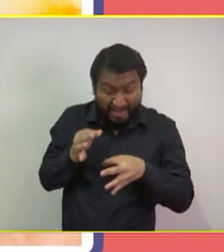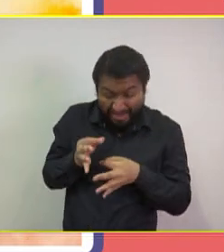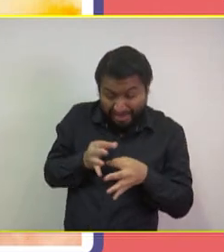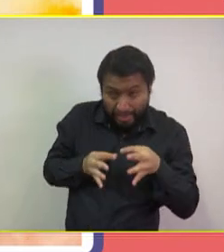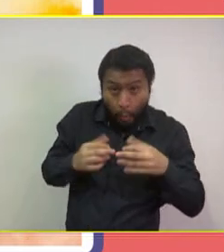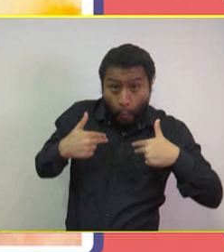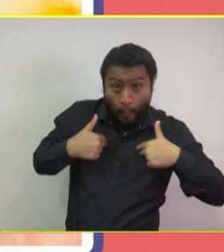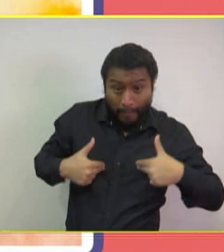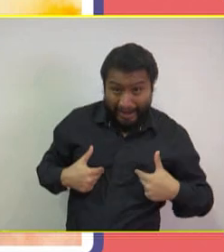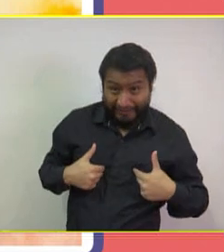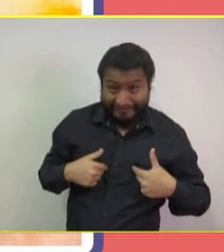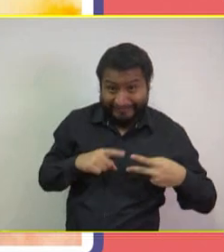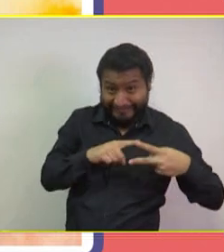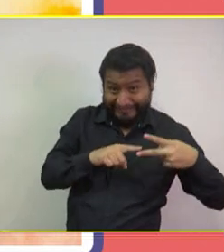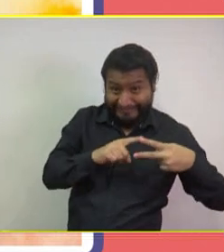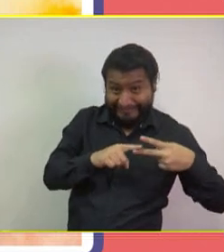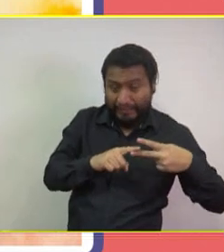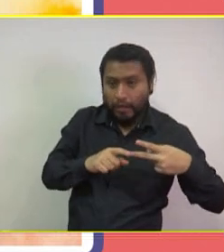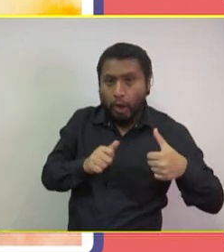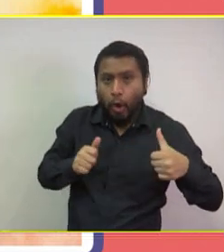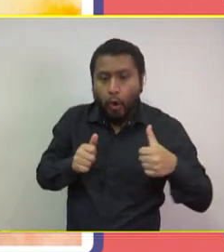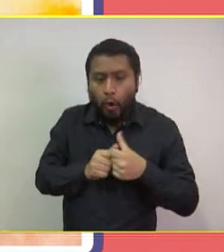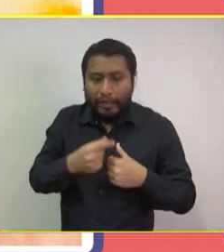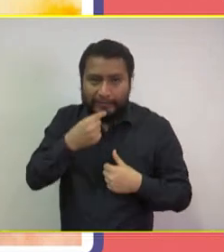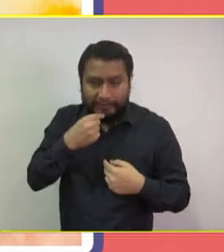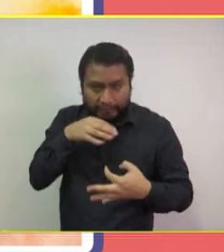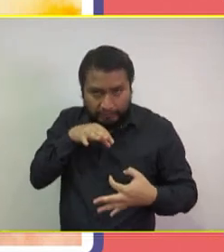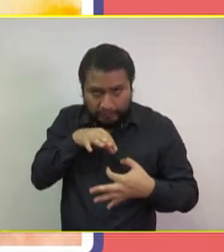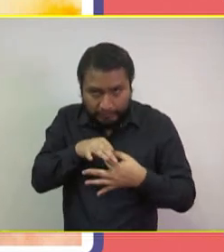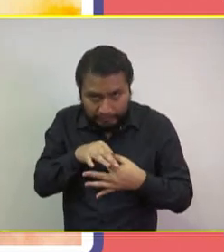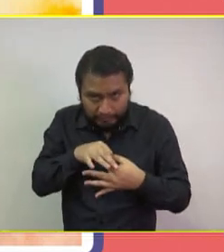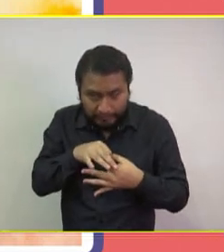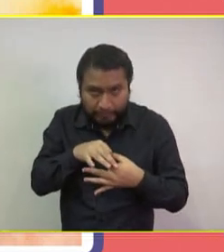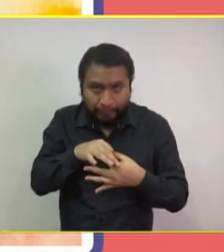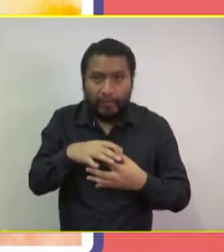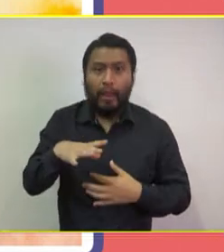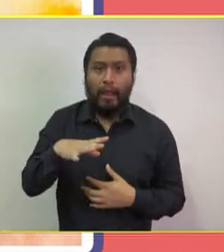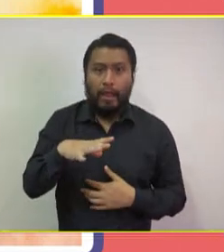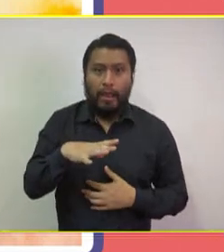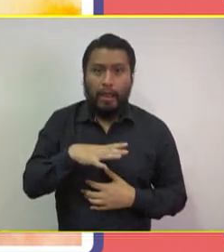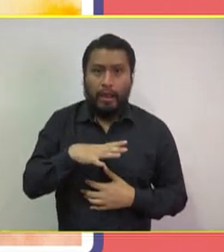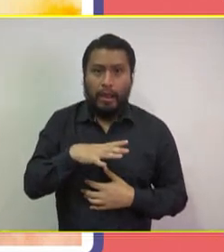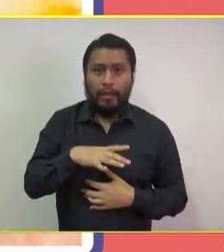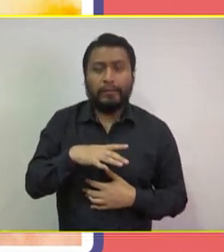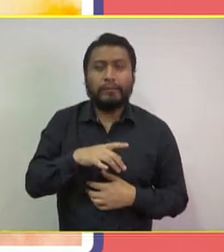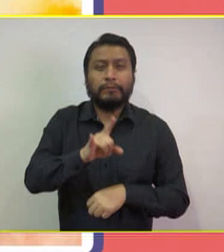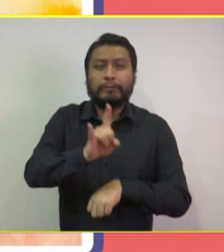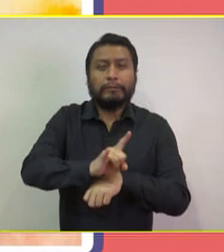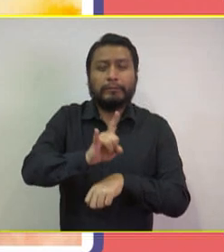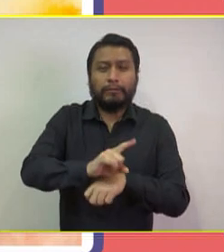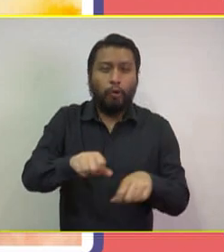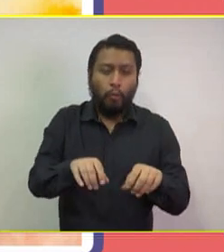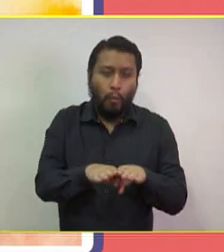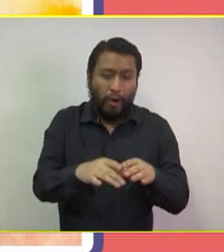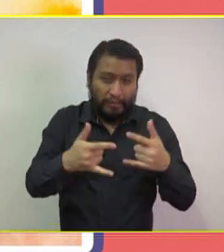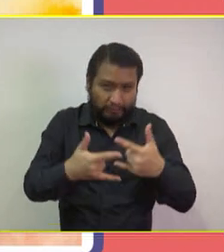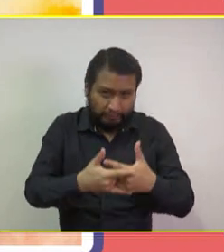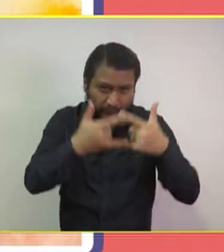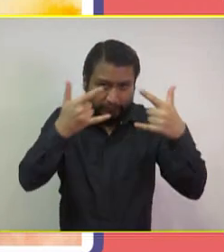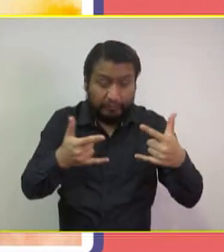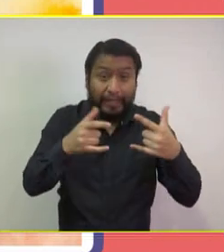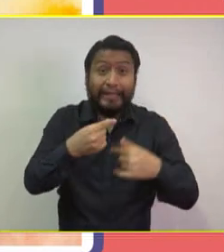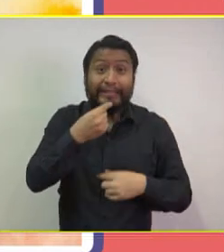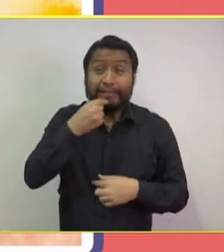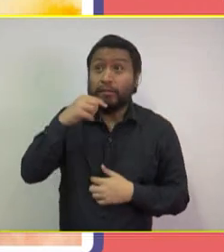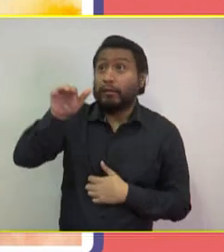humana recurren al niño directamente a través de una aproximación en primera persona para decirle